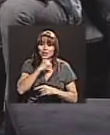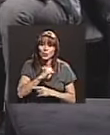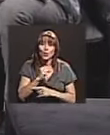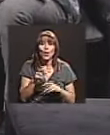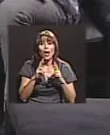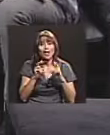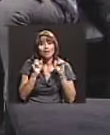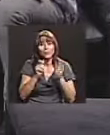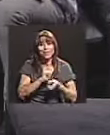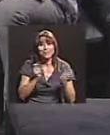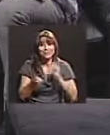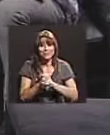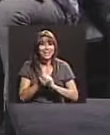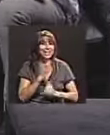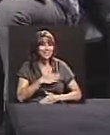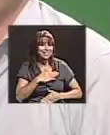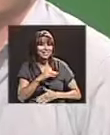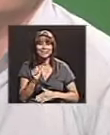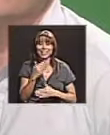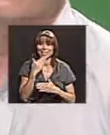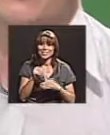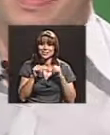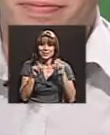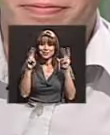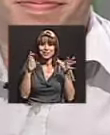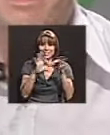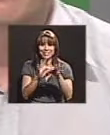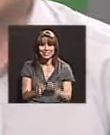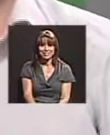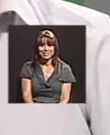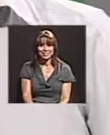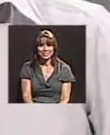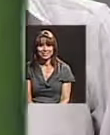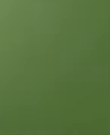reformar Muchísimas gracias continuamos con más de